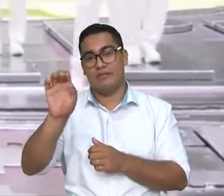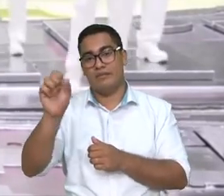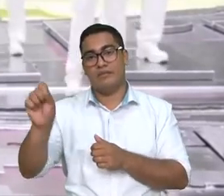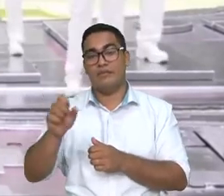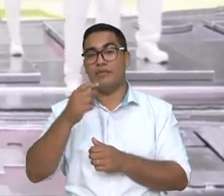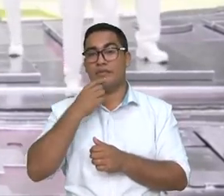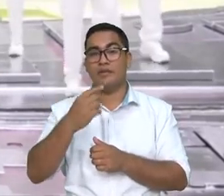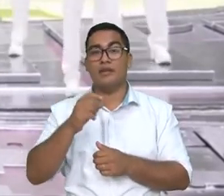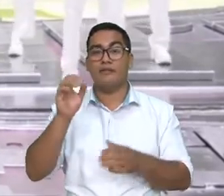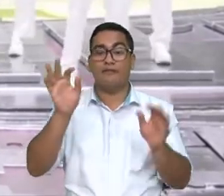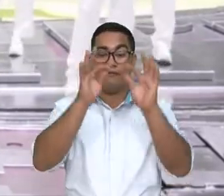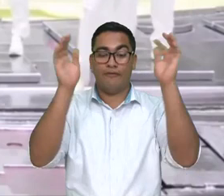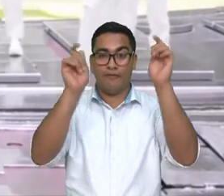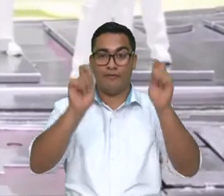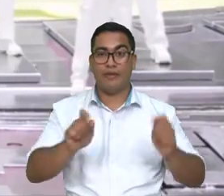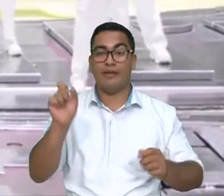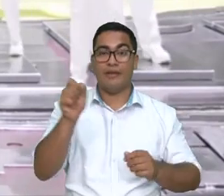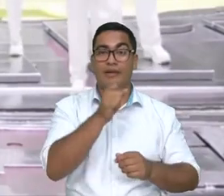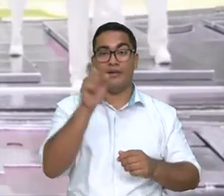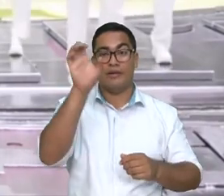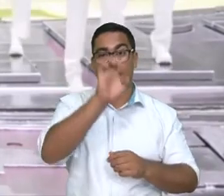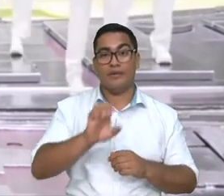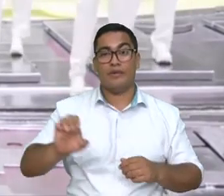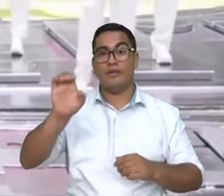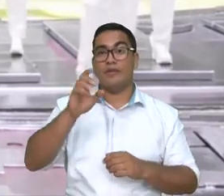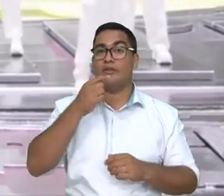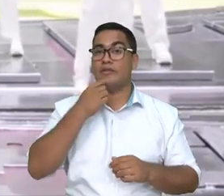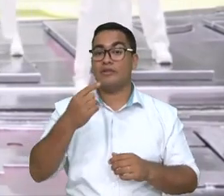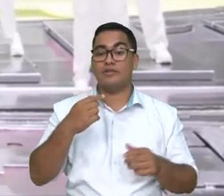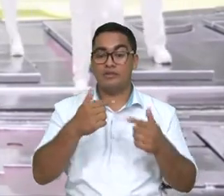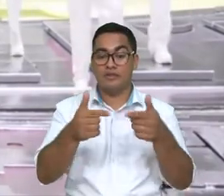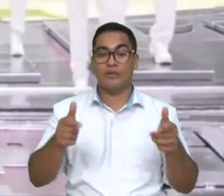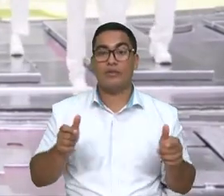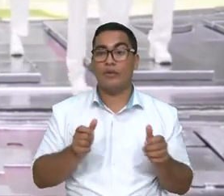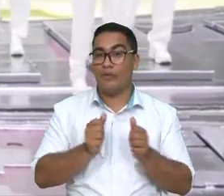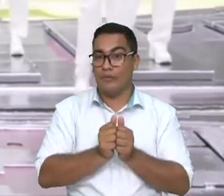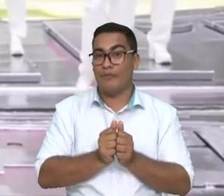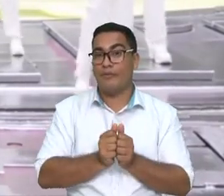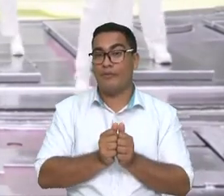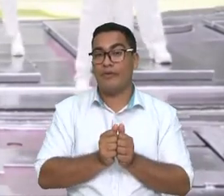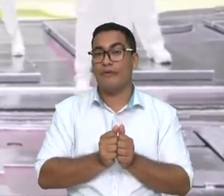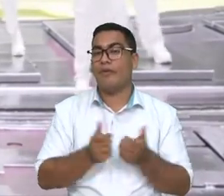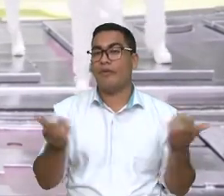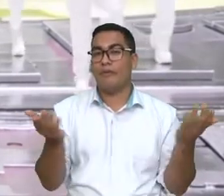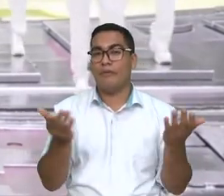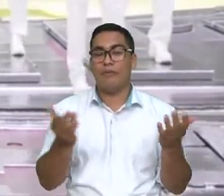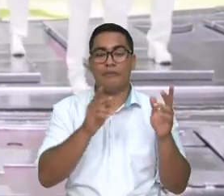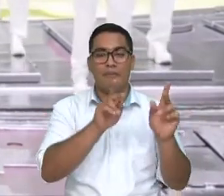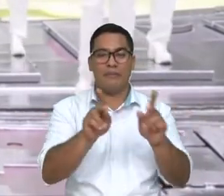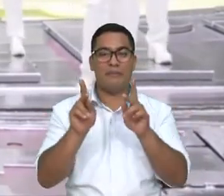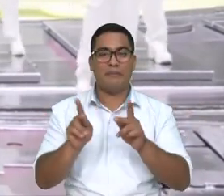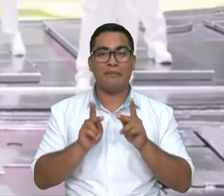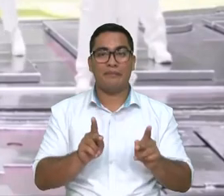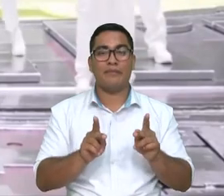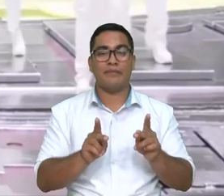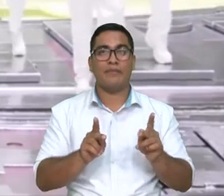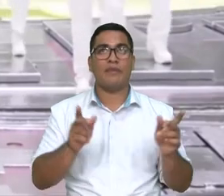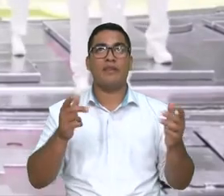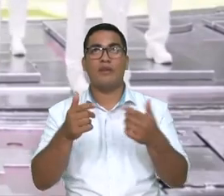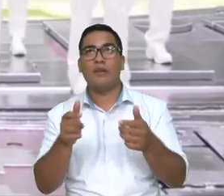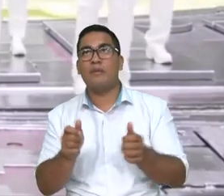de Eurovisión 2020. El reto difundido por los integrantes de ese grupo musical consiste en que las personas realicen una